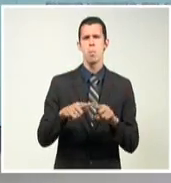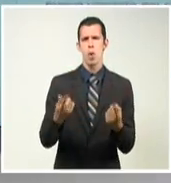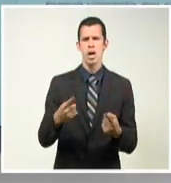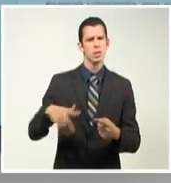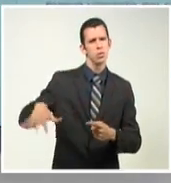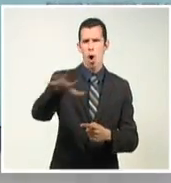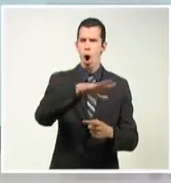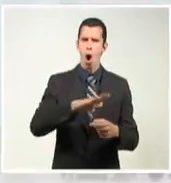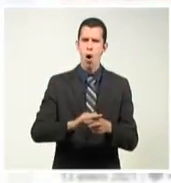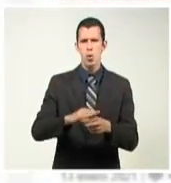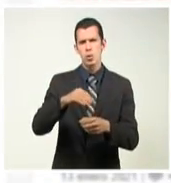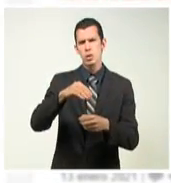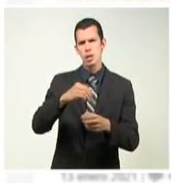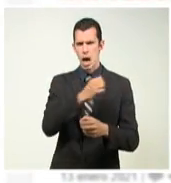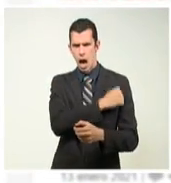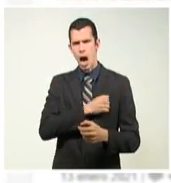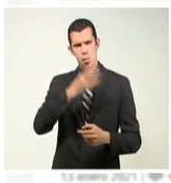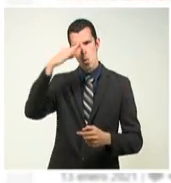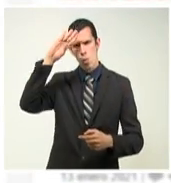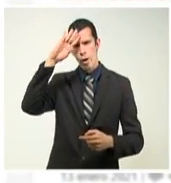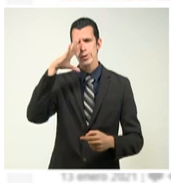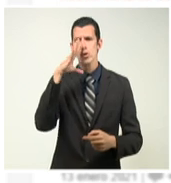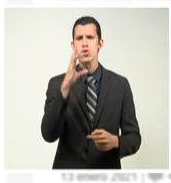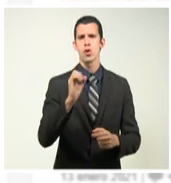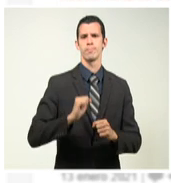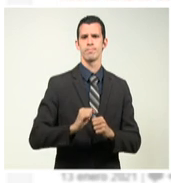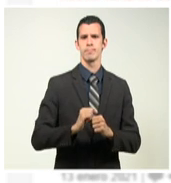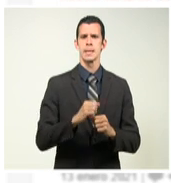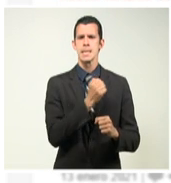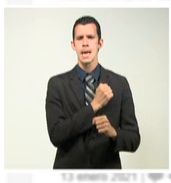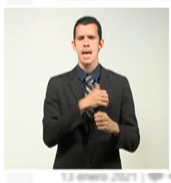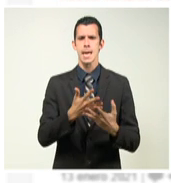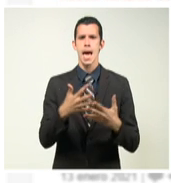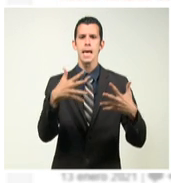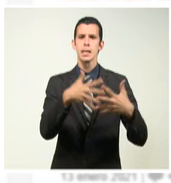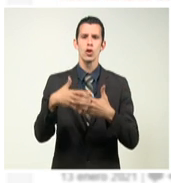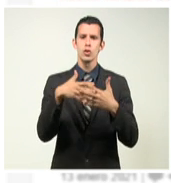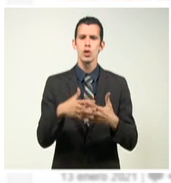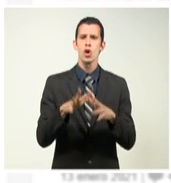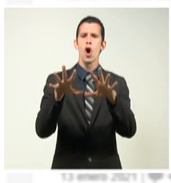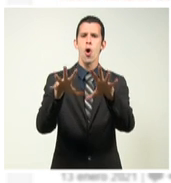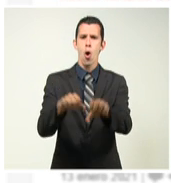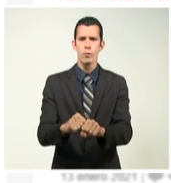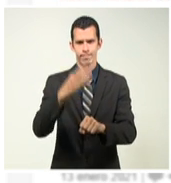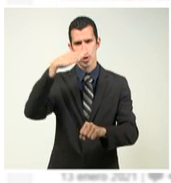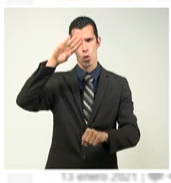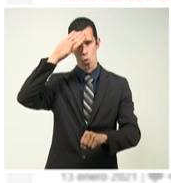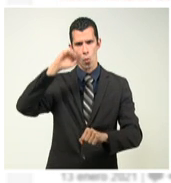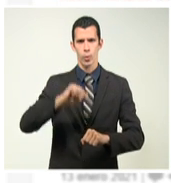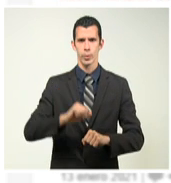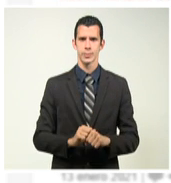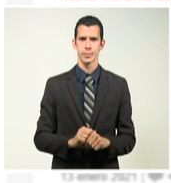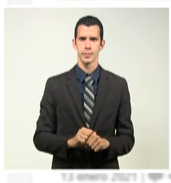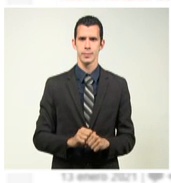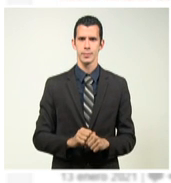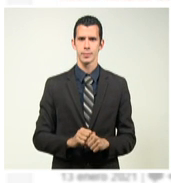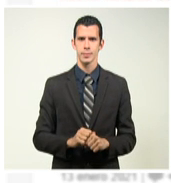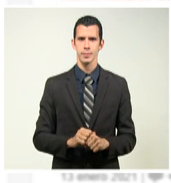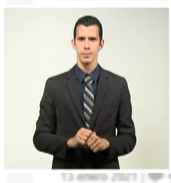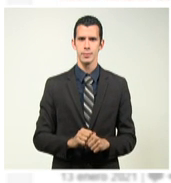desprecio por la patria, su vocación anexionista y neoplatista. Pero vuelvo con Javier, unos y otros